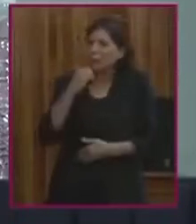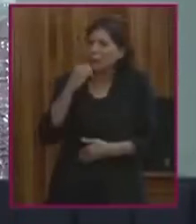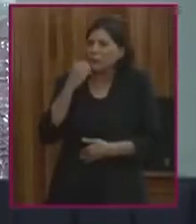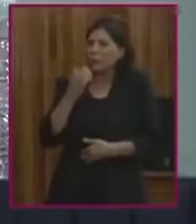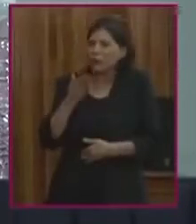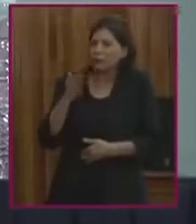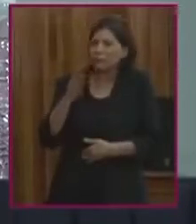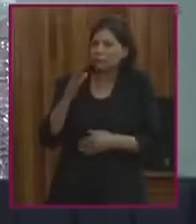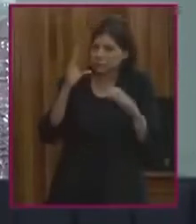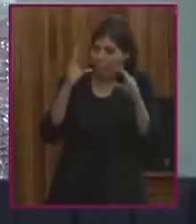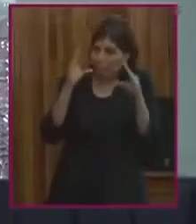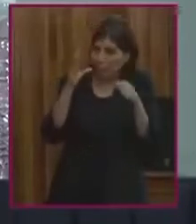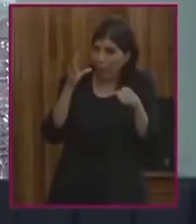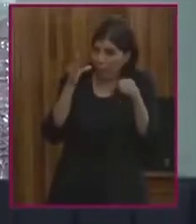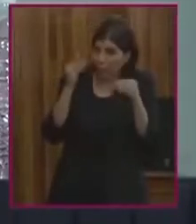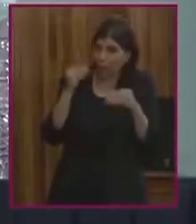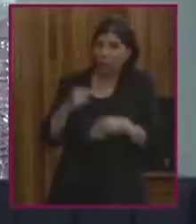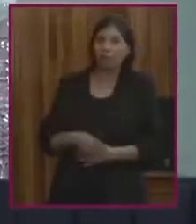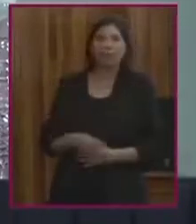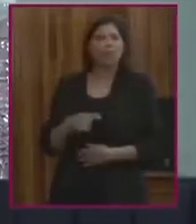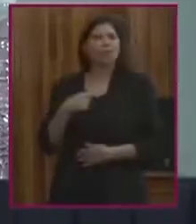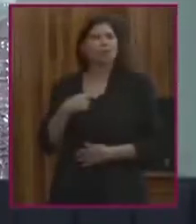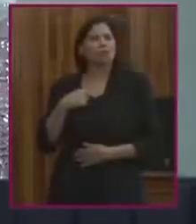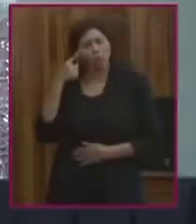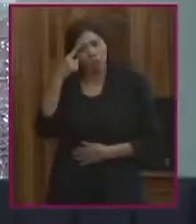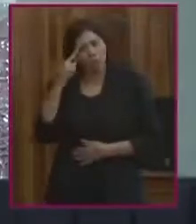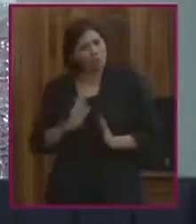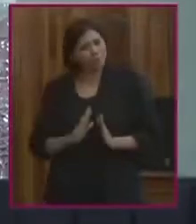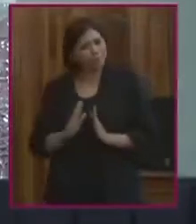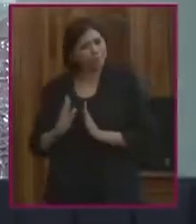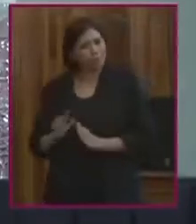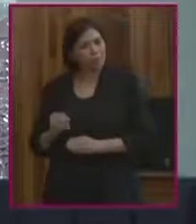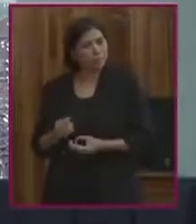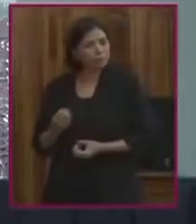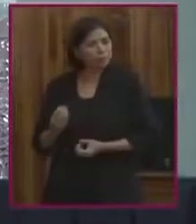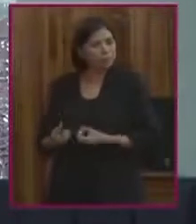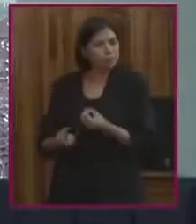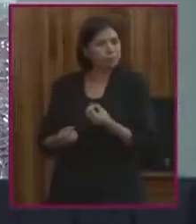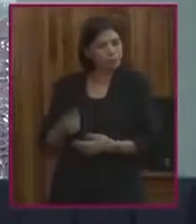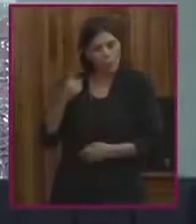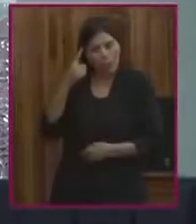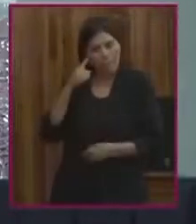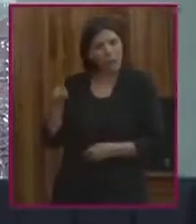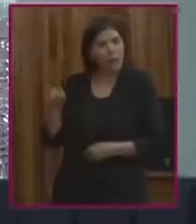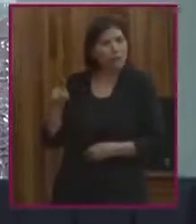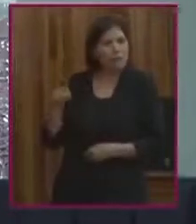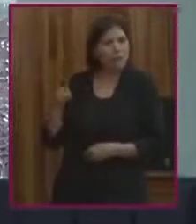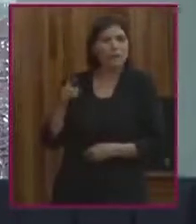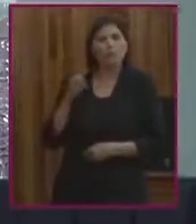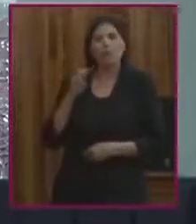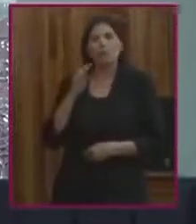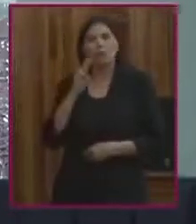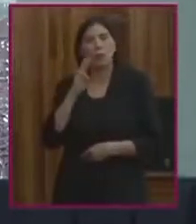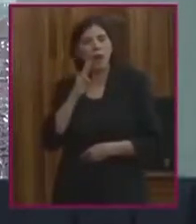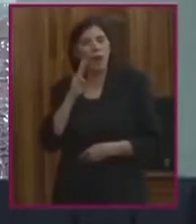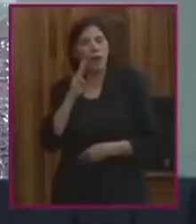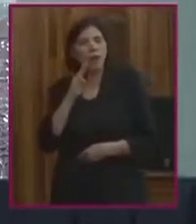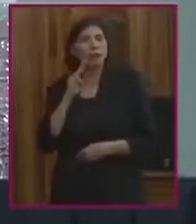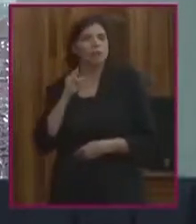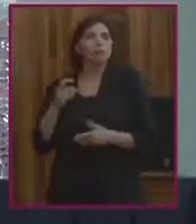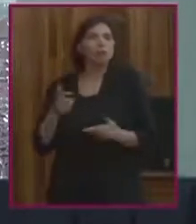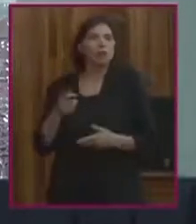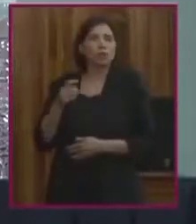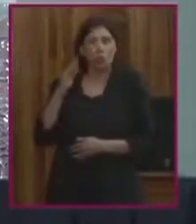aprendizaje. Me parece a mí que esta es una sección que hay que enriquecer en la versión final para que los maestros y las maestras puedan operacionalizar